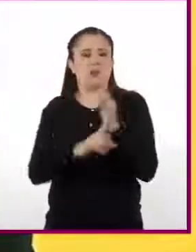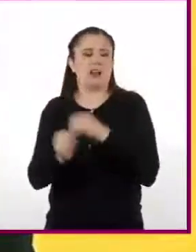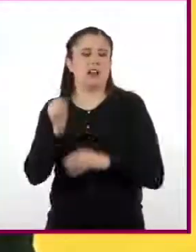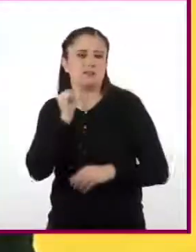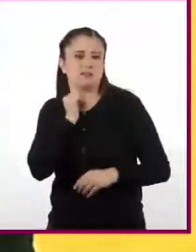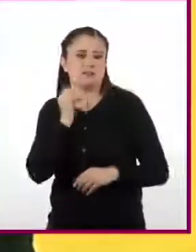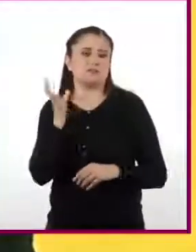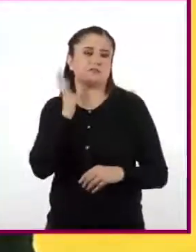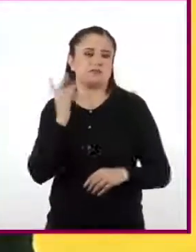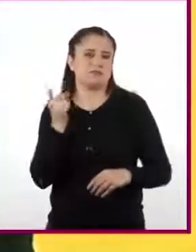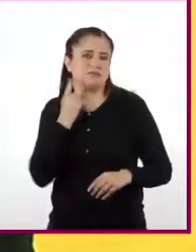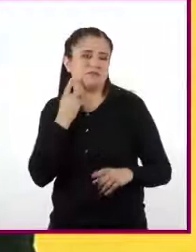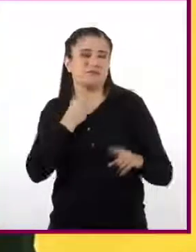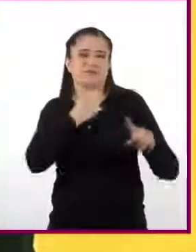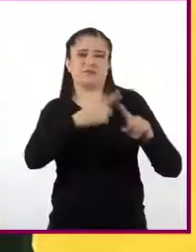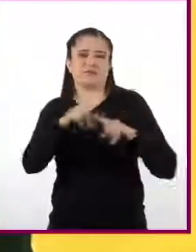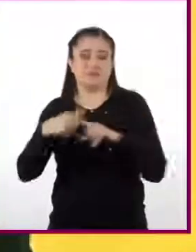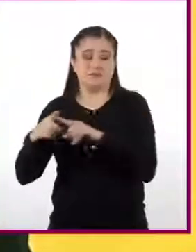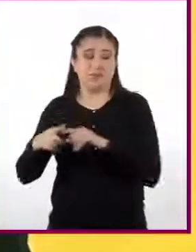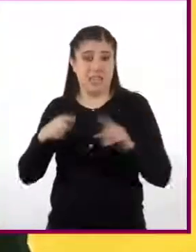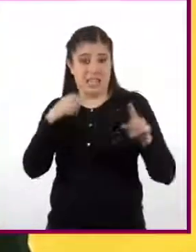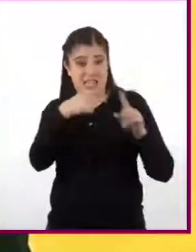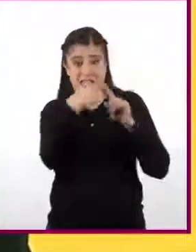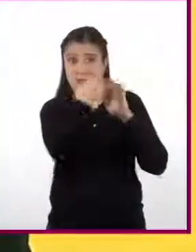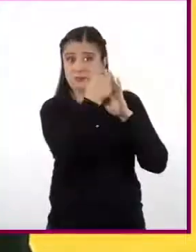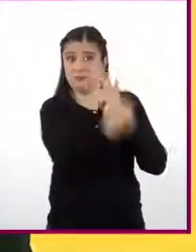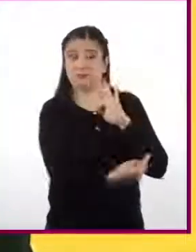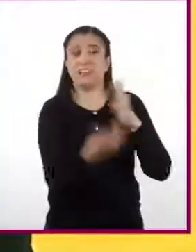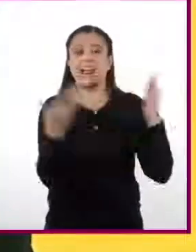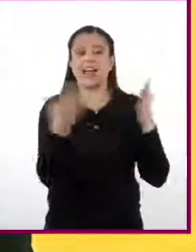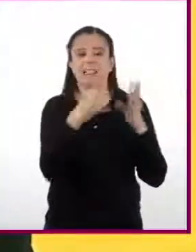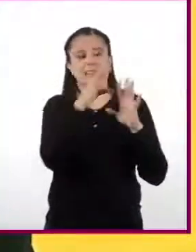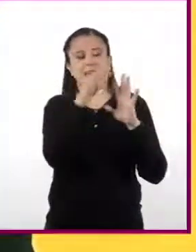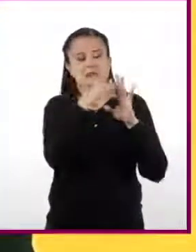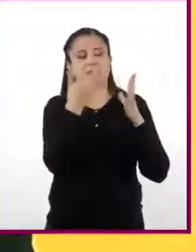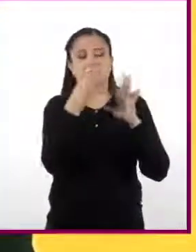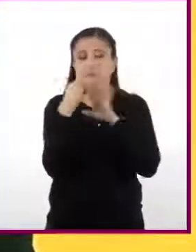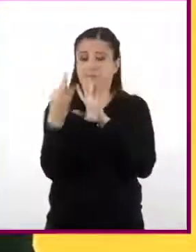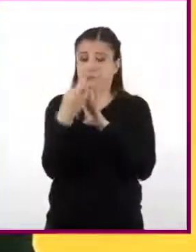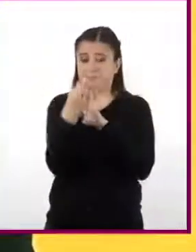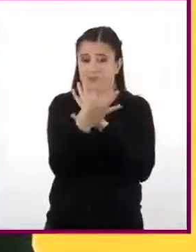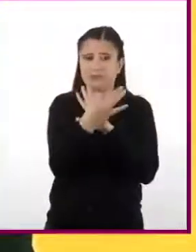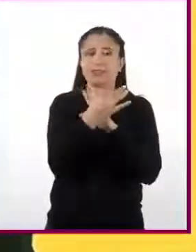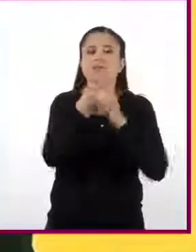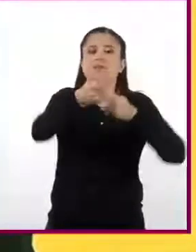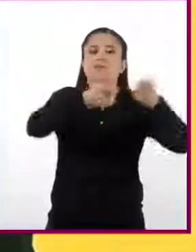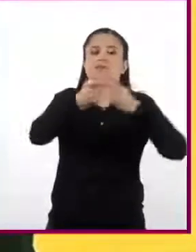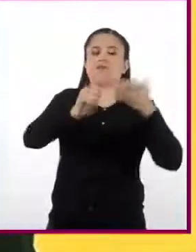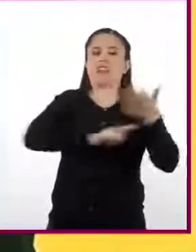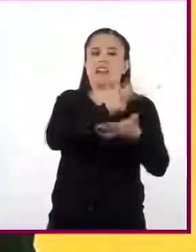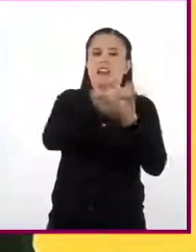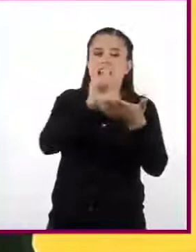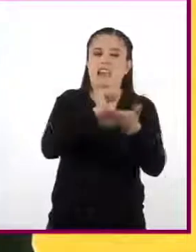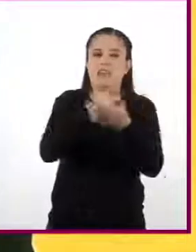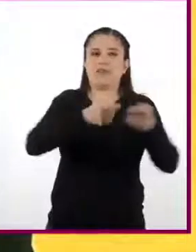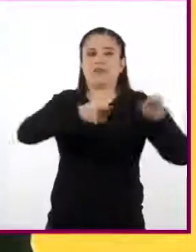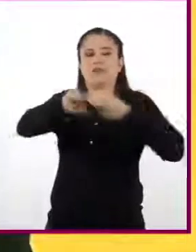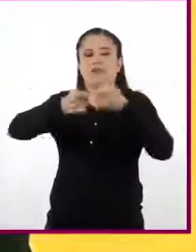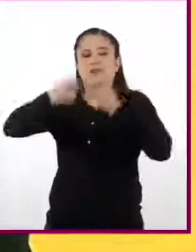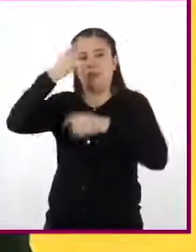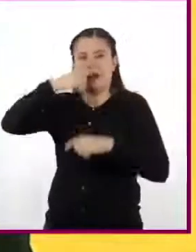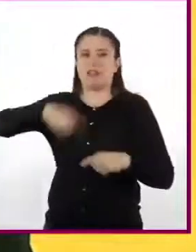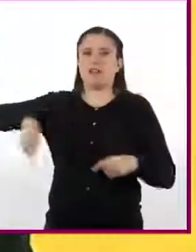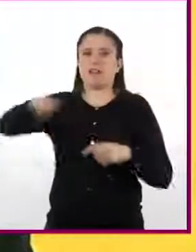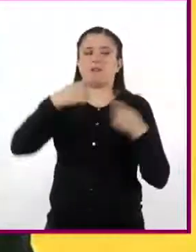en el Congreso de la Unión, mismos que serán quienes legislen y construyan leyes que regulen la convivencia entre las